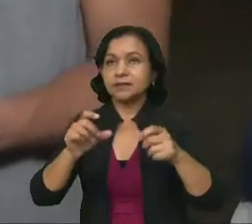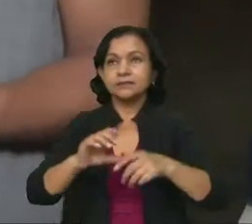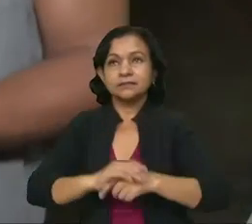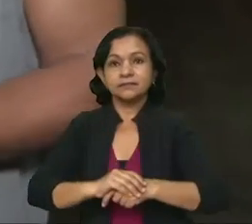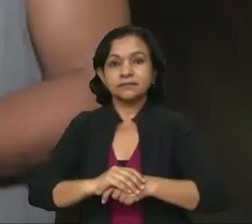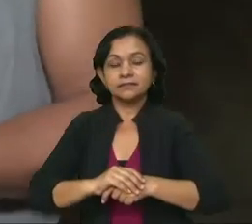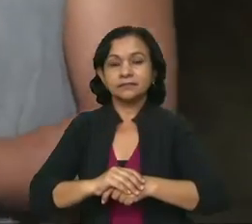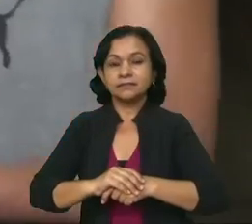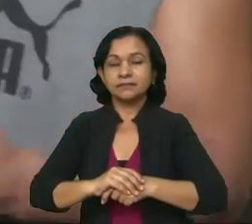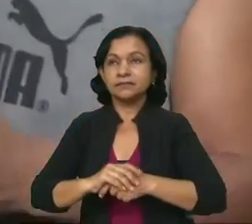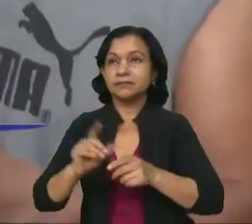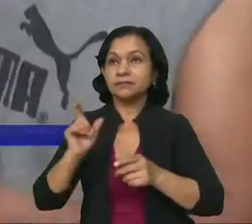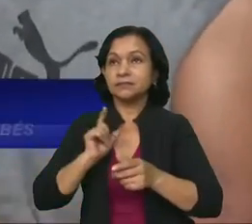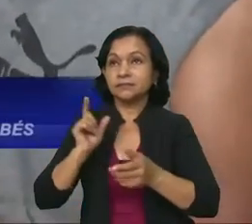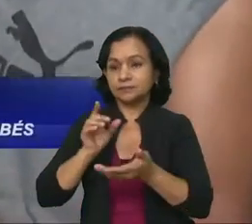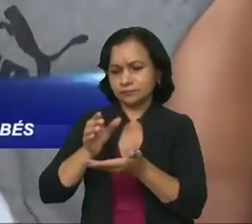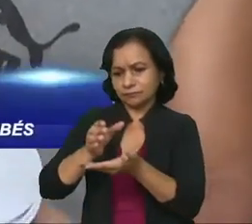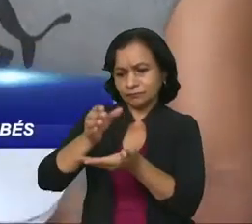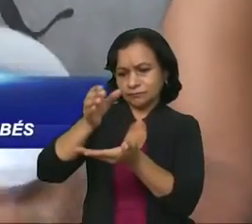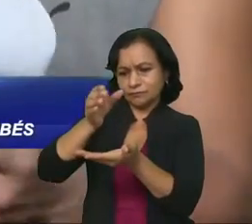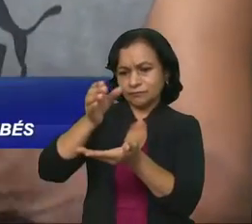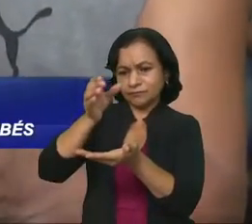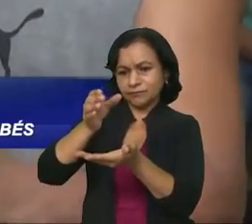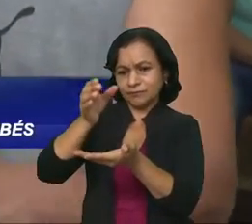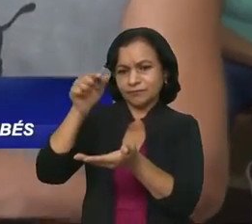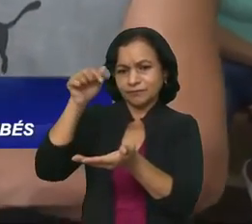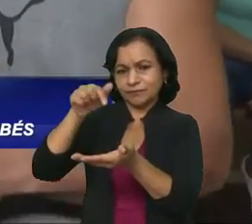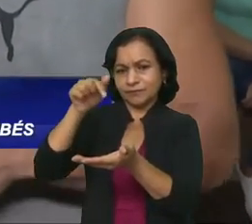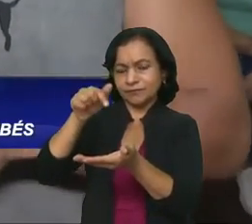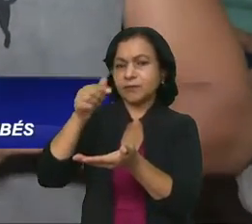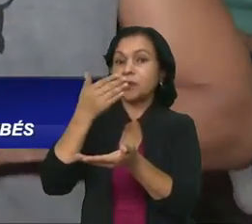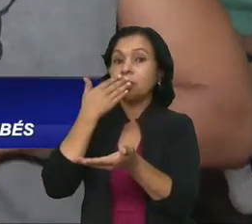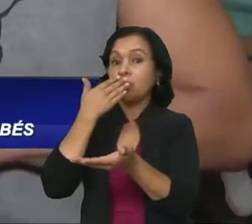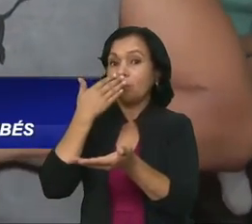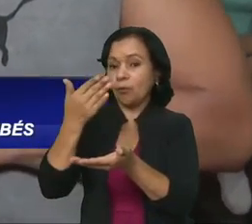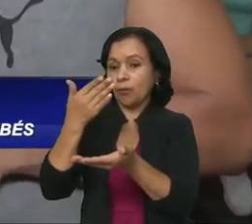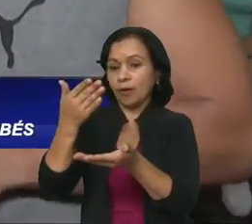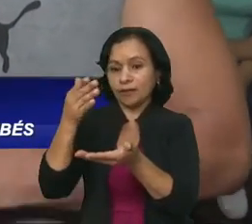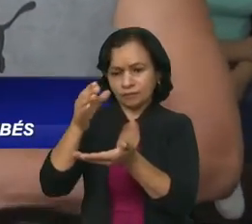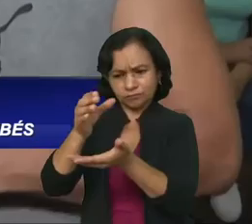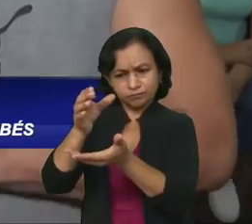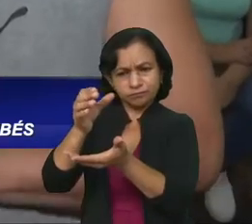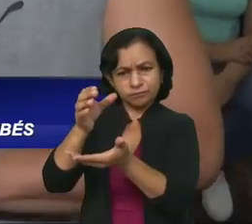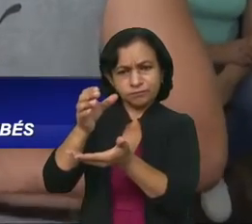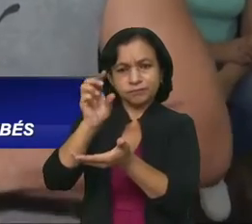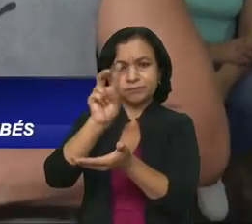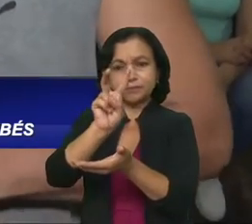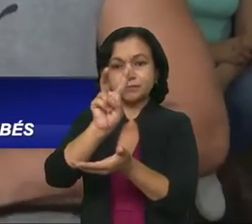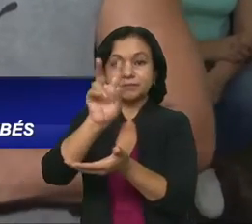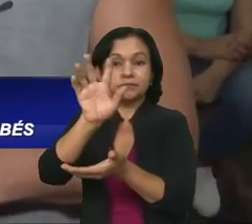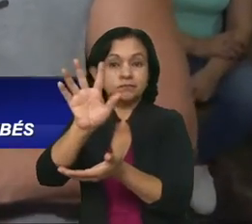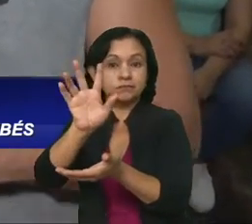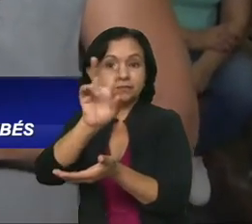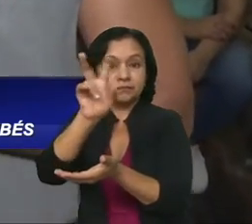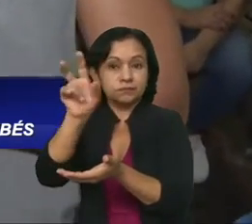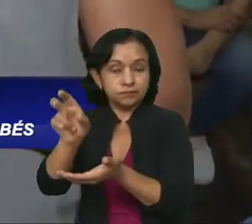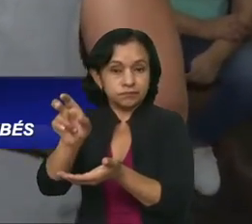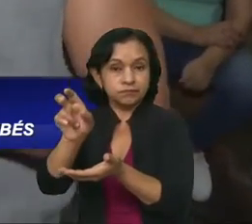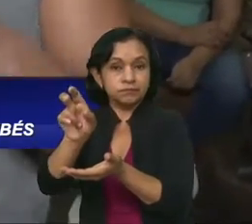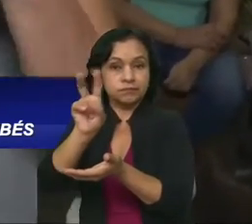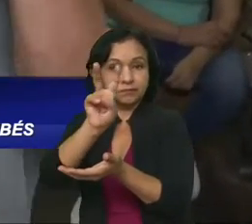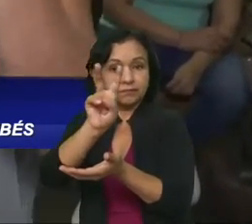Tenemos este pachoncito, buen material, que le sale a 25 Córdoba, precio de